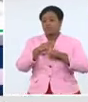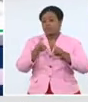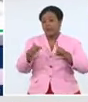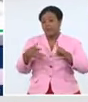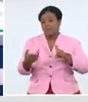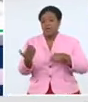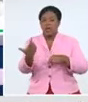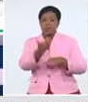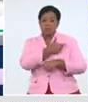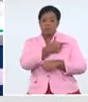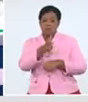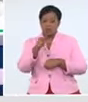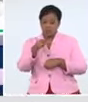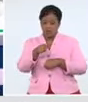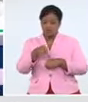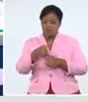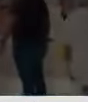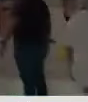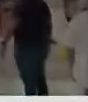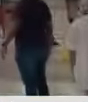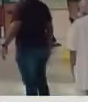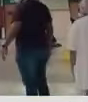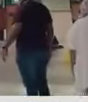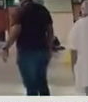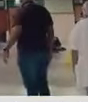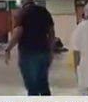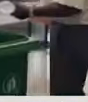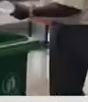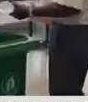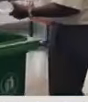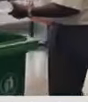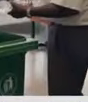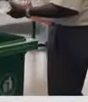así que usted acompáñenos.